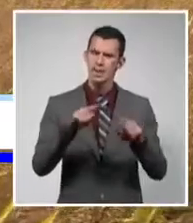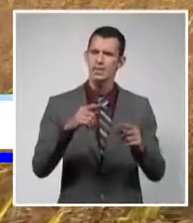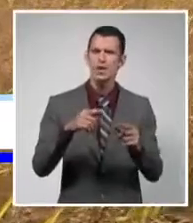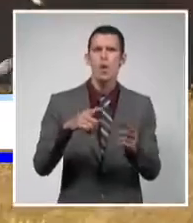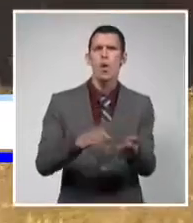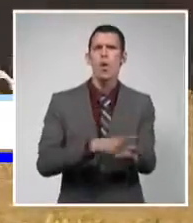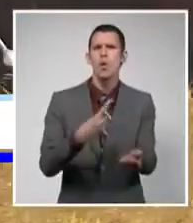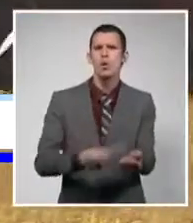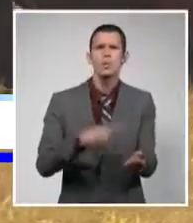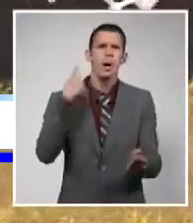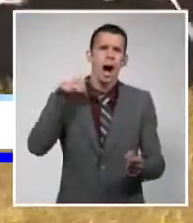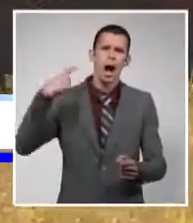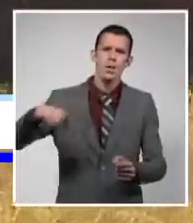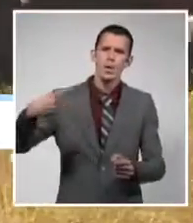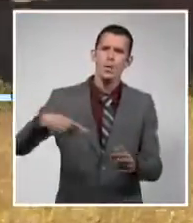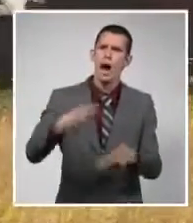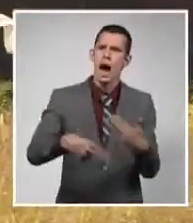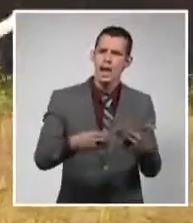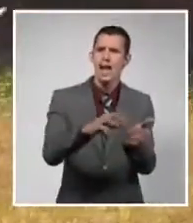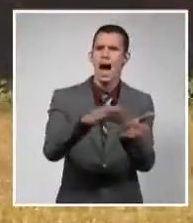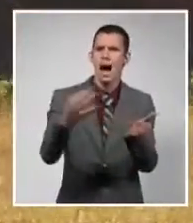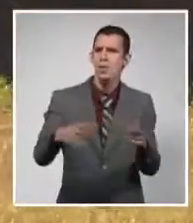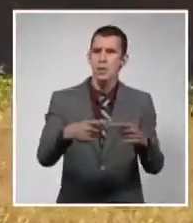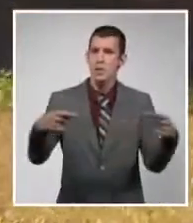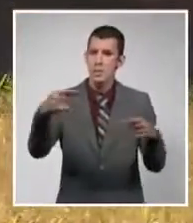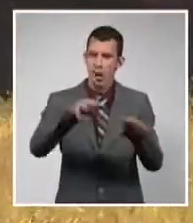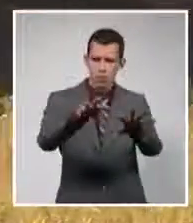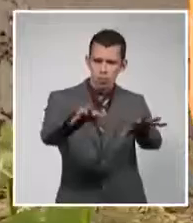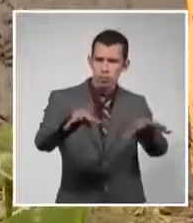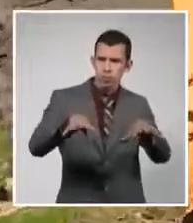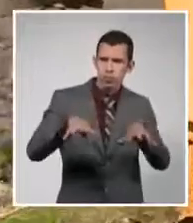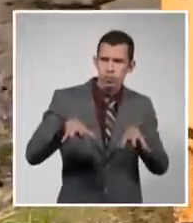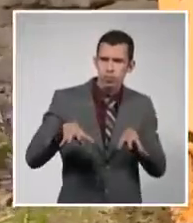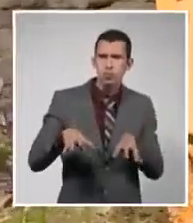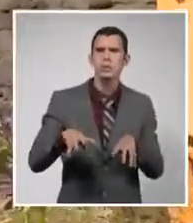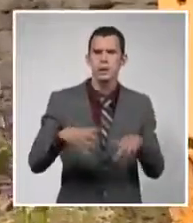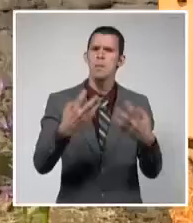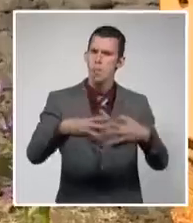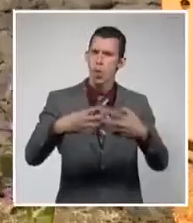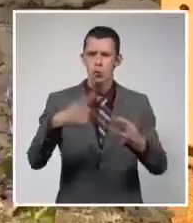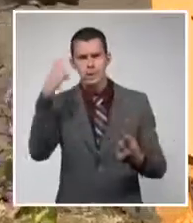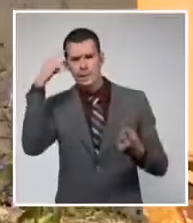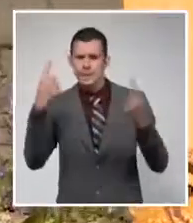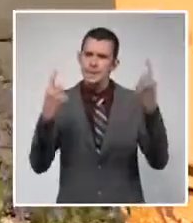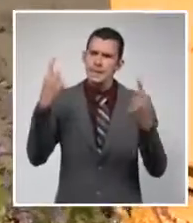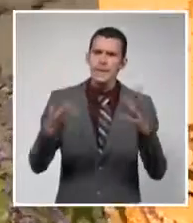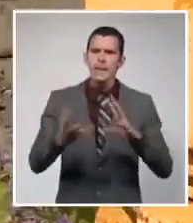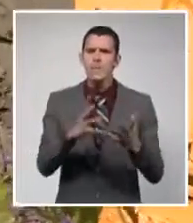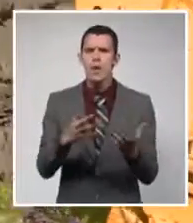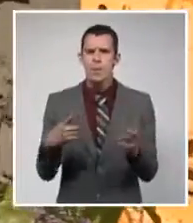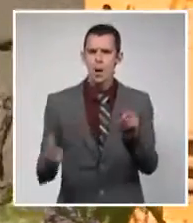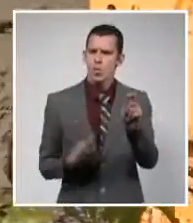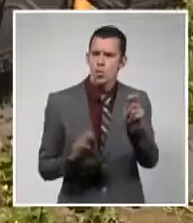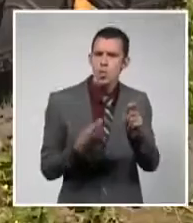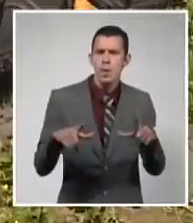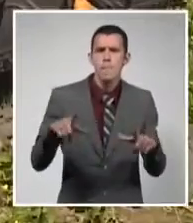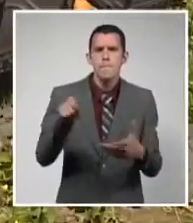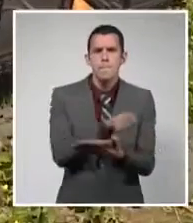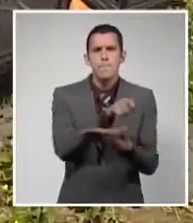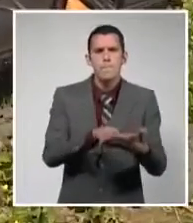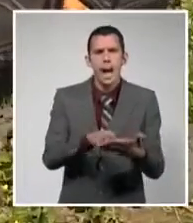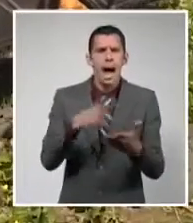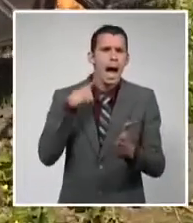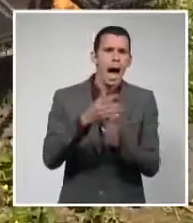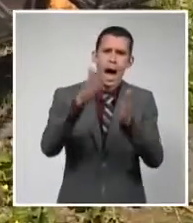arroz diariamente. Las combinadas tienen limitada su productividad provocada por las condiciones adversas.